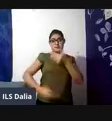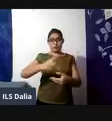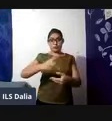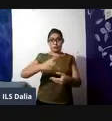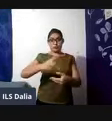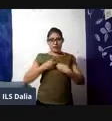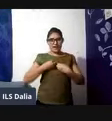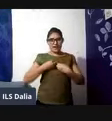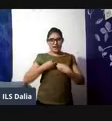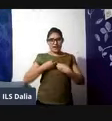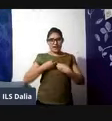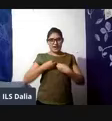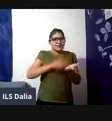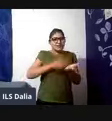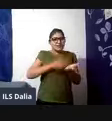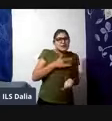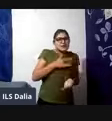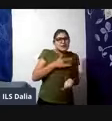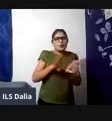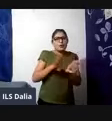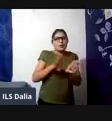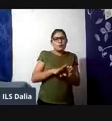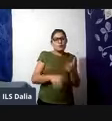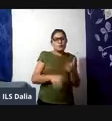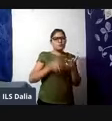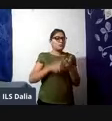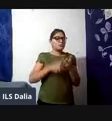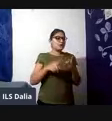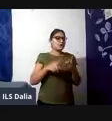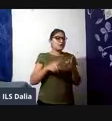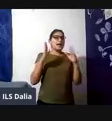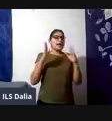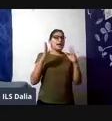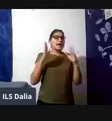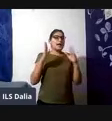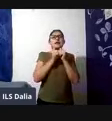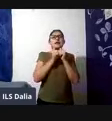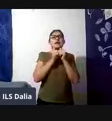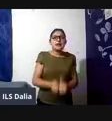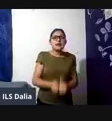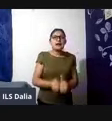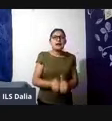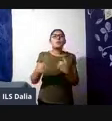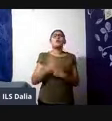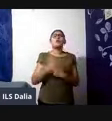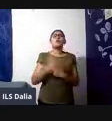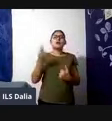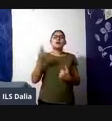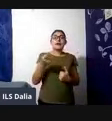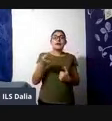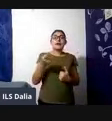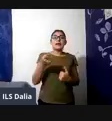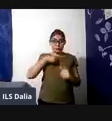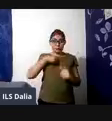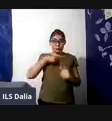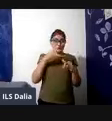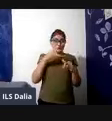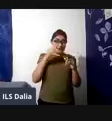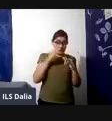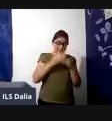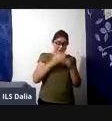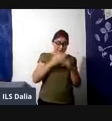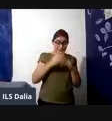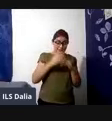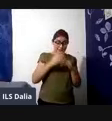¿Qué es la cuarentena? O sea, ¿por qué tenemos que estar en cuarentena? ¿Y cómo podemos convivir mejor? O sea, Romina se vuelve